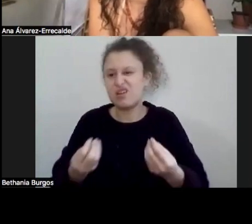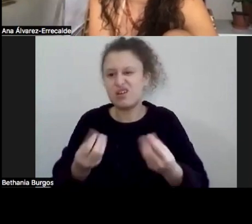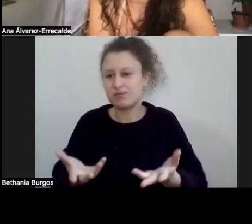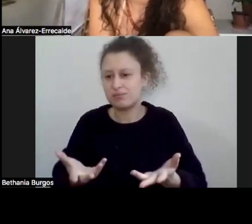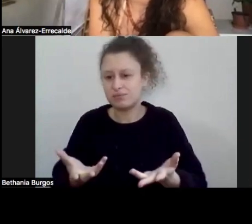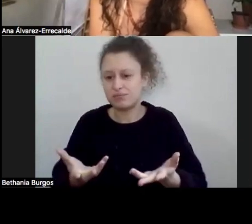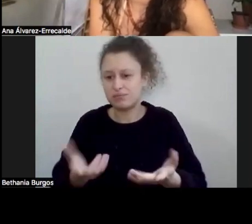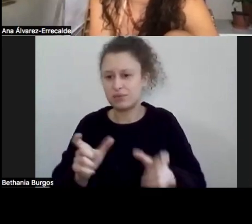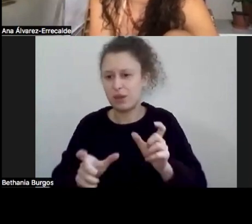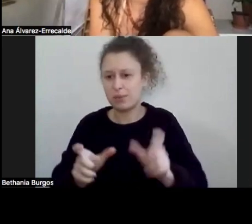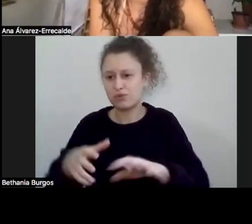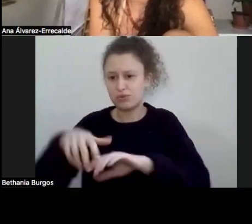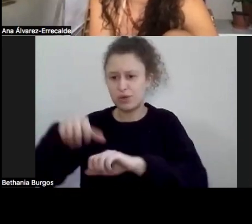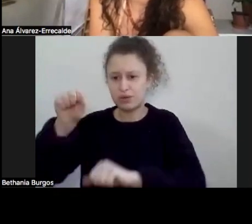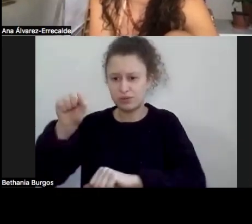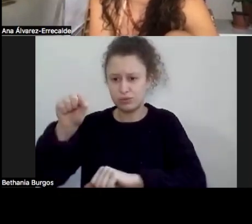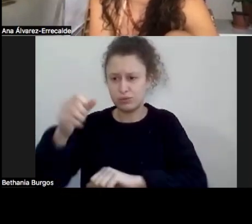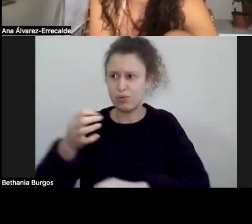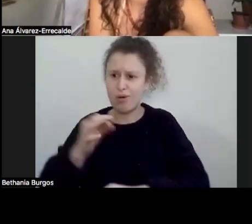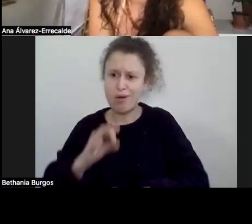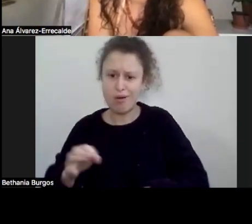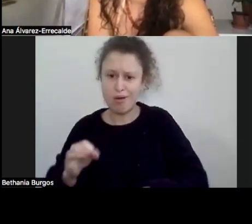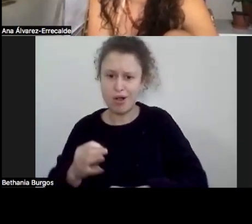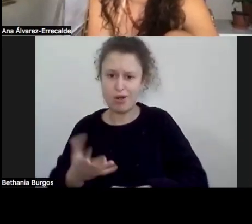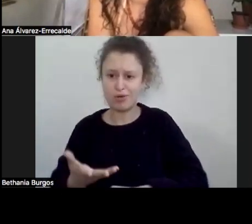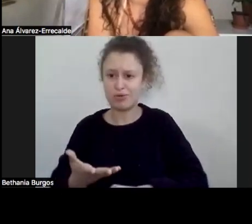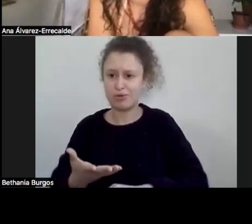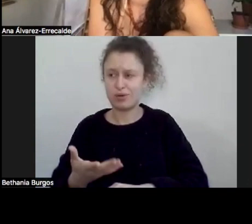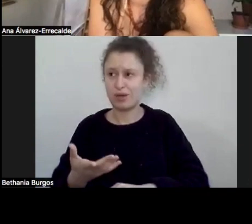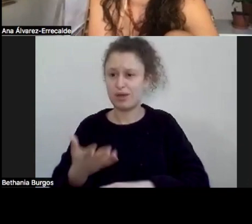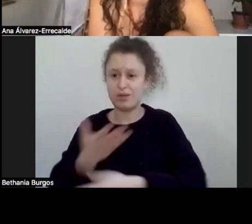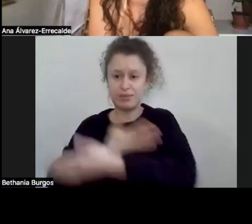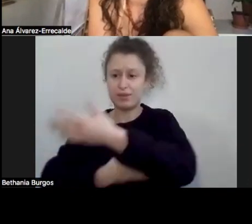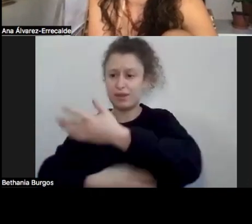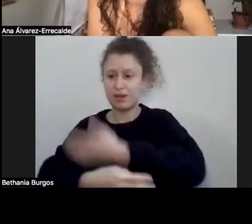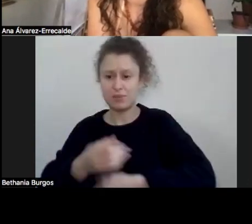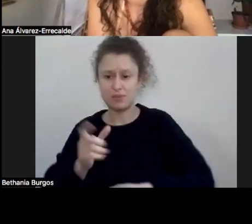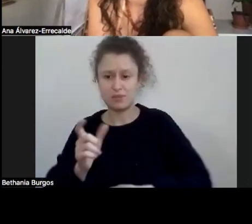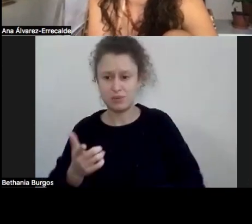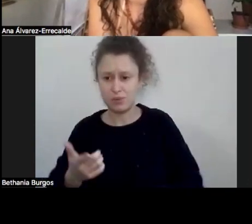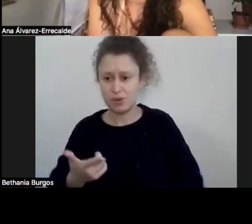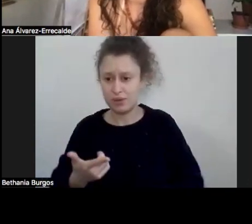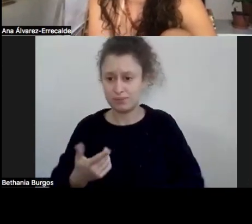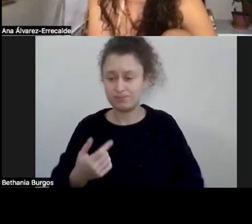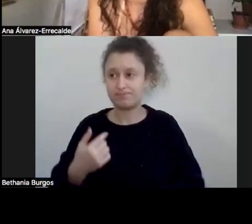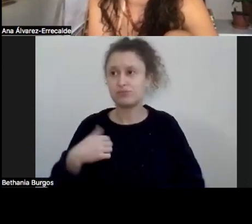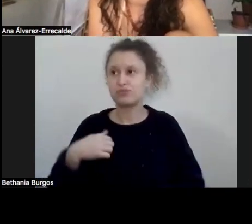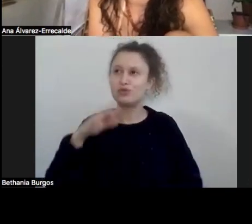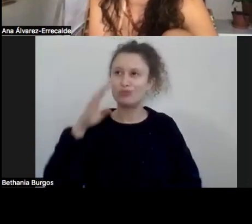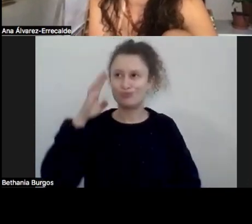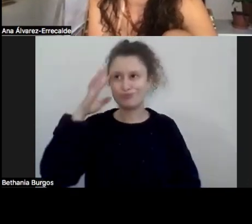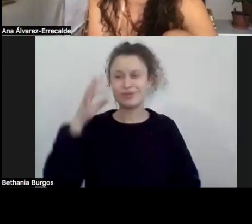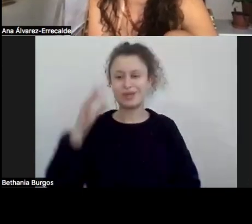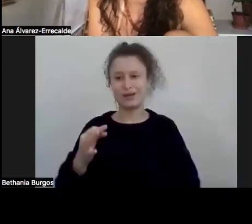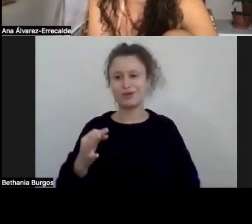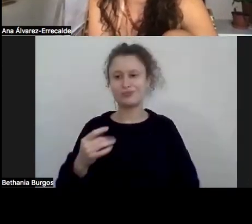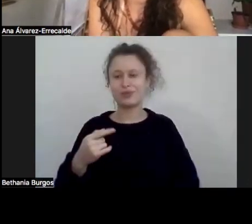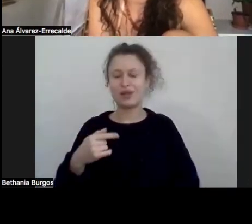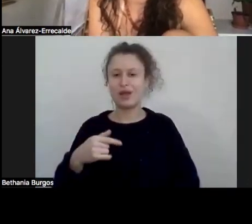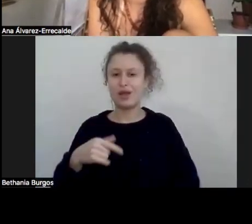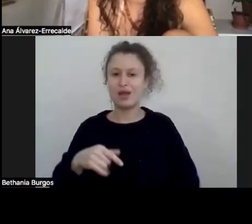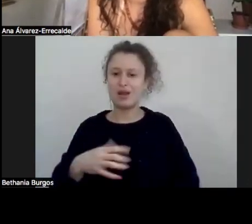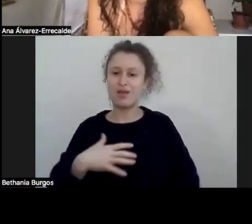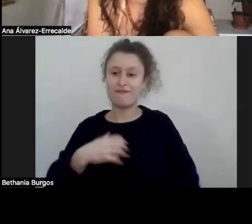persona está basado en cómo impacta positivamente a su entorno, ¿no? Y en ese caso